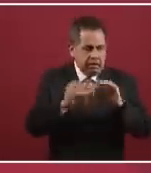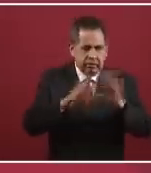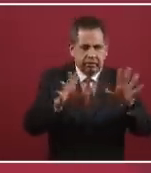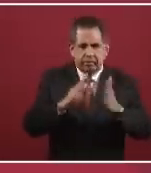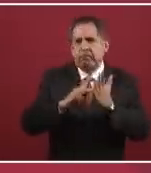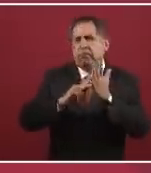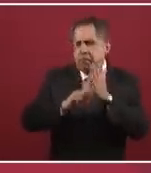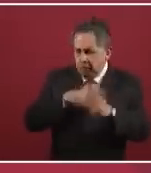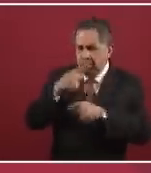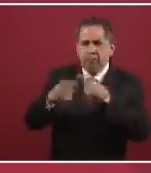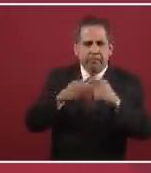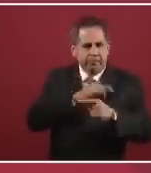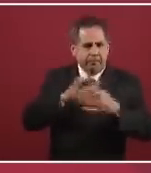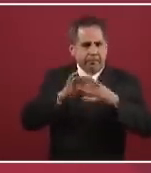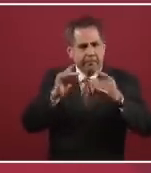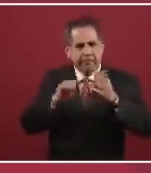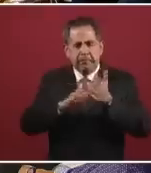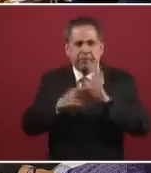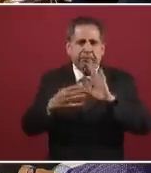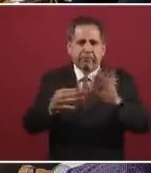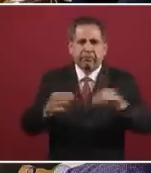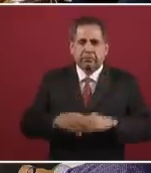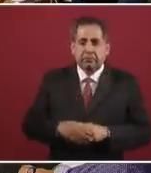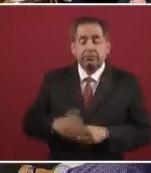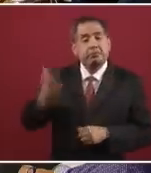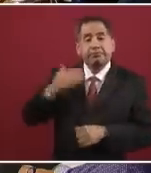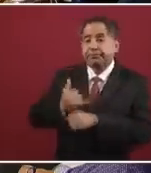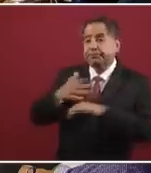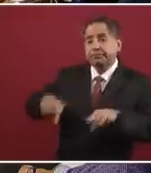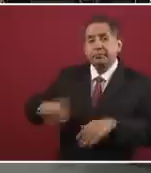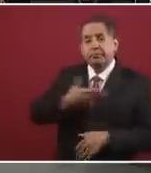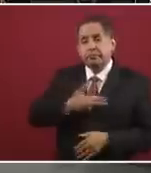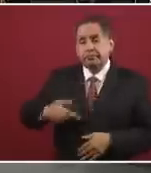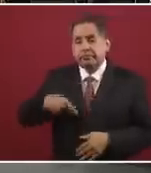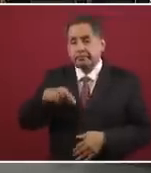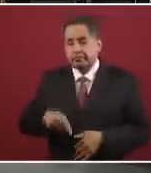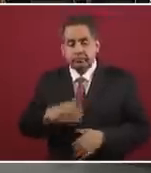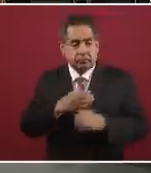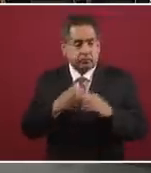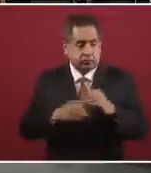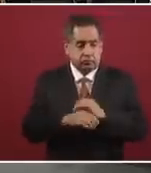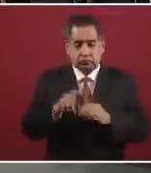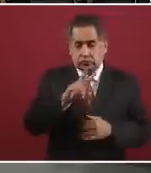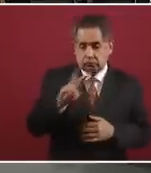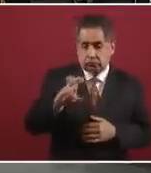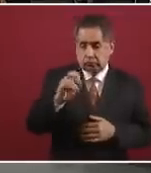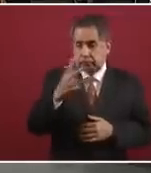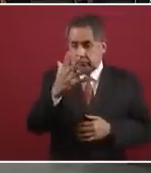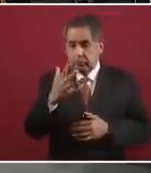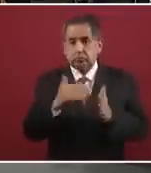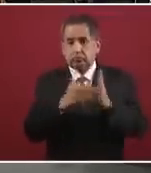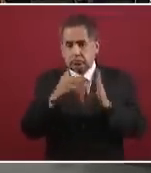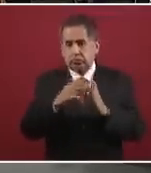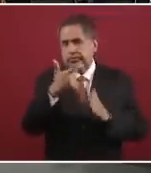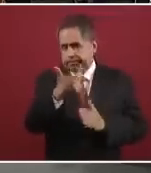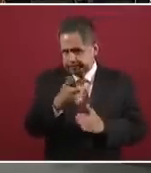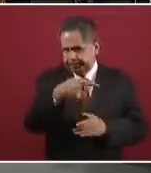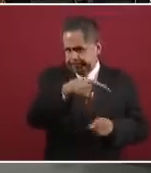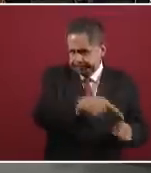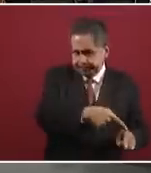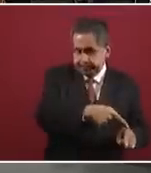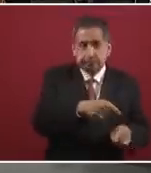volveríamos a hacer sin embargo el informe que se dio aquí presidente fue de los 205 millones de pesos que reportó la fiscalía